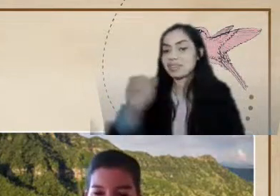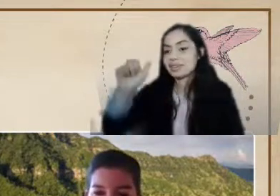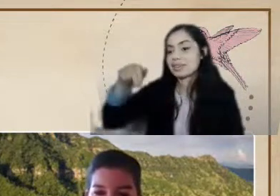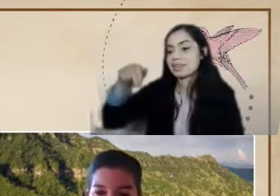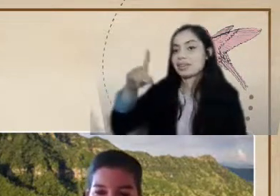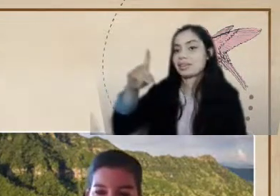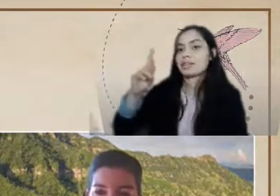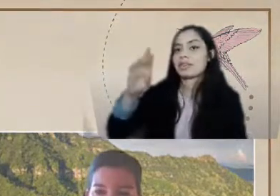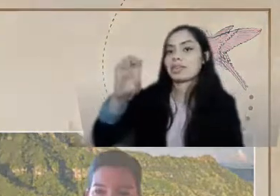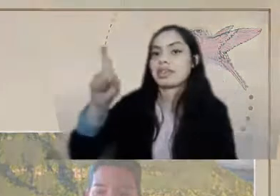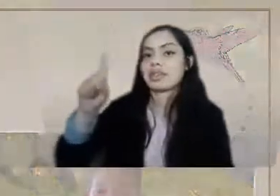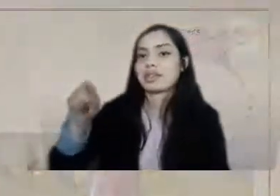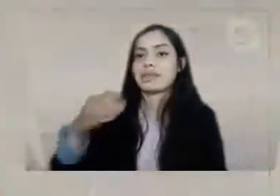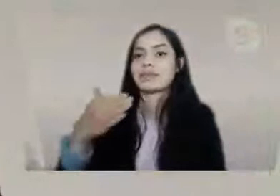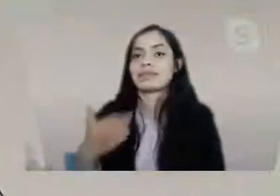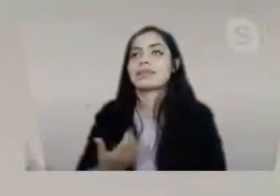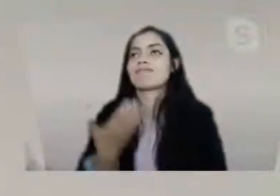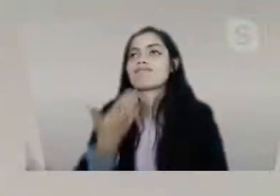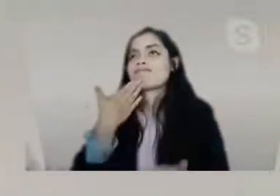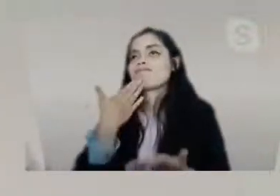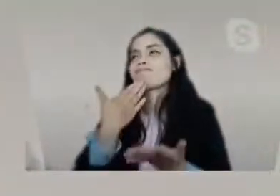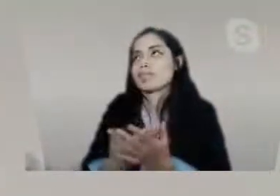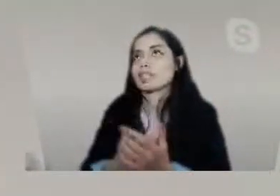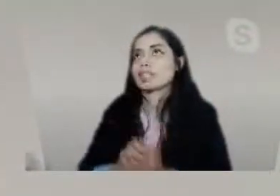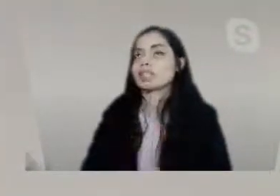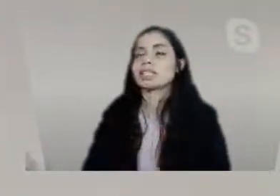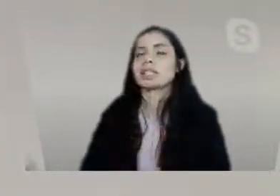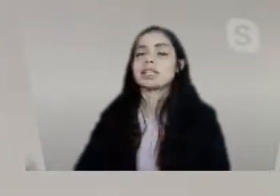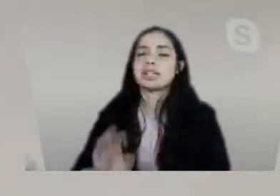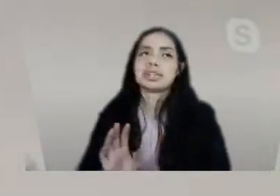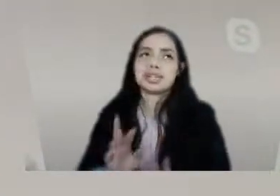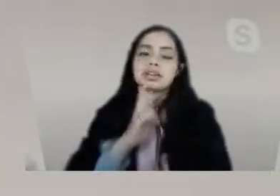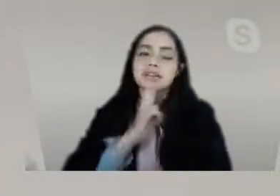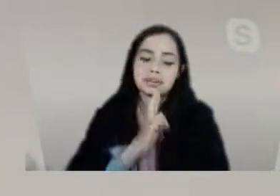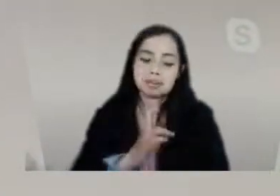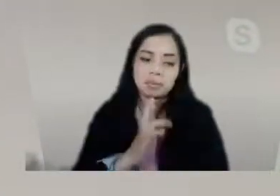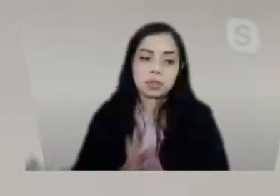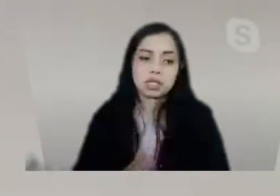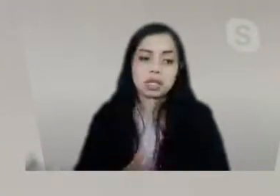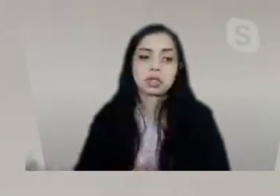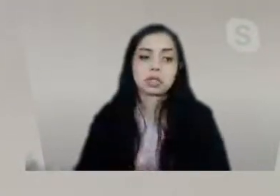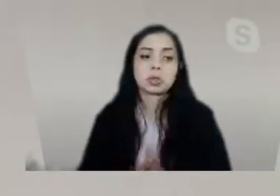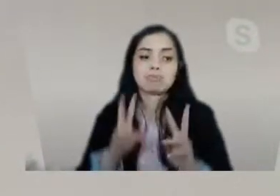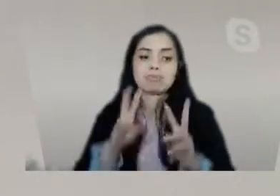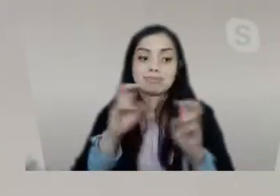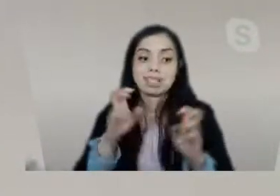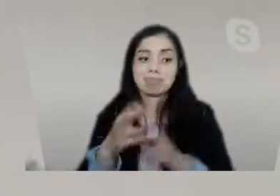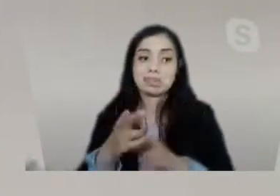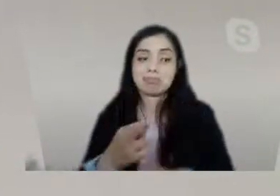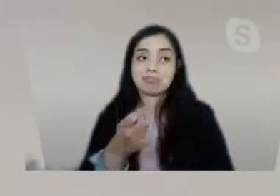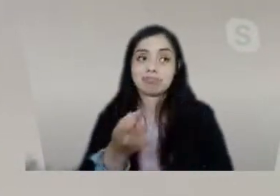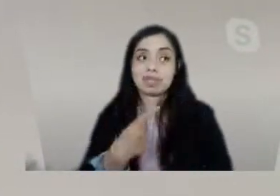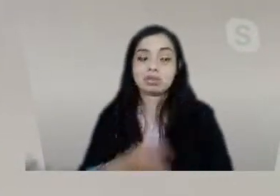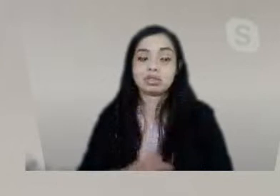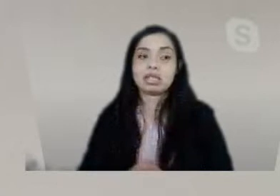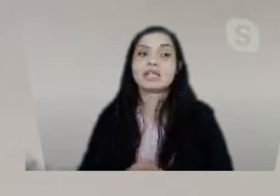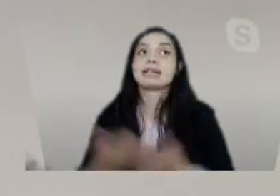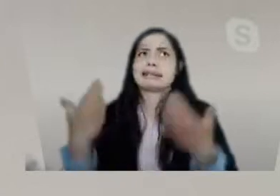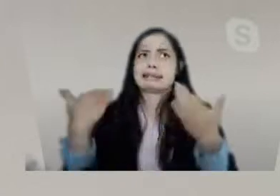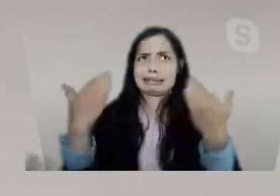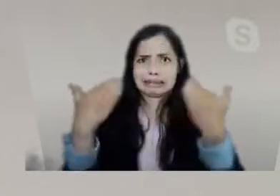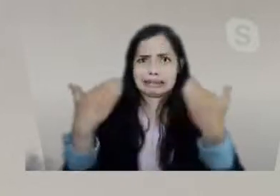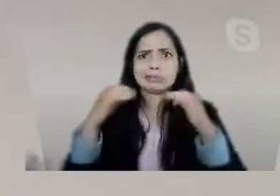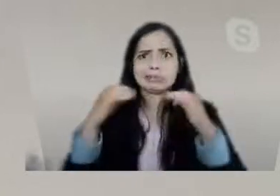Bueno, muchas gracias. Pues sí, respondiendo a este tema, sirve muchísimo porque